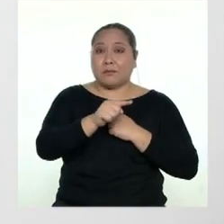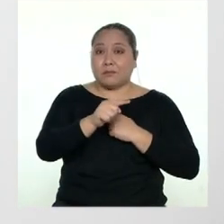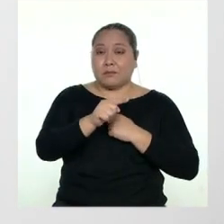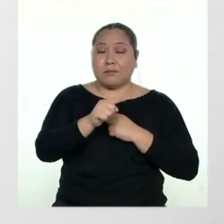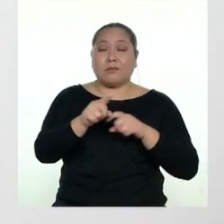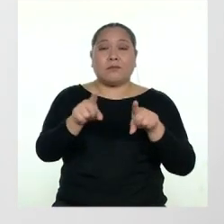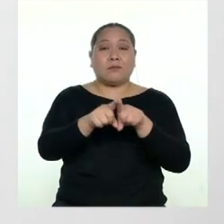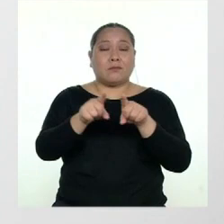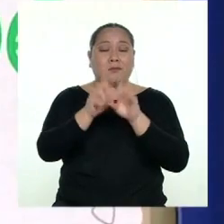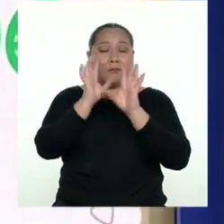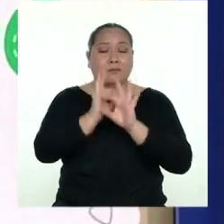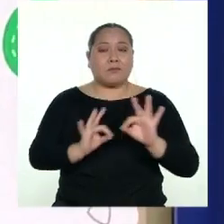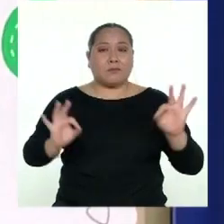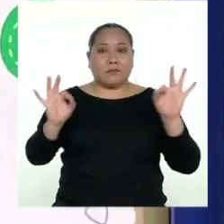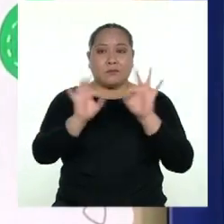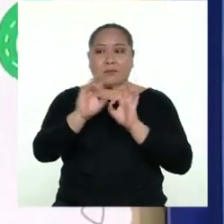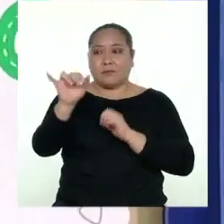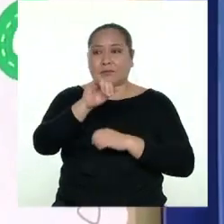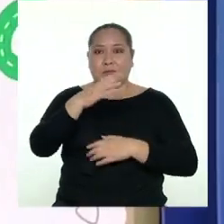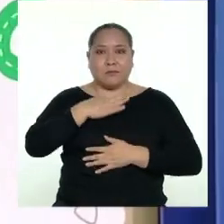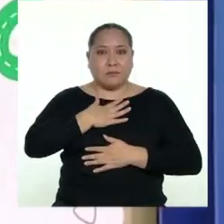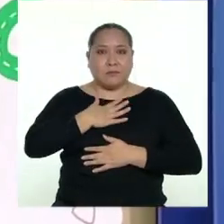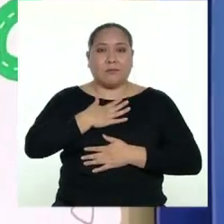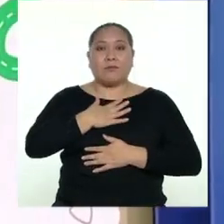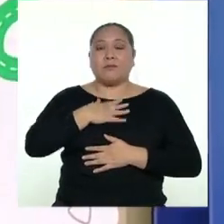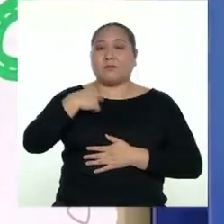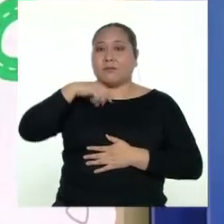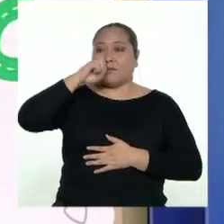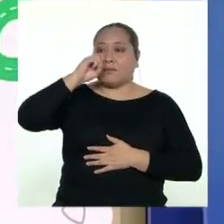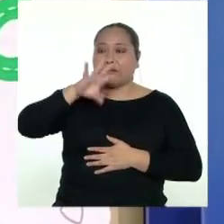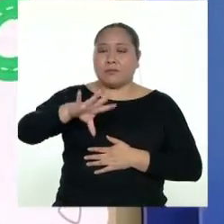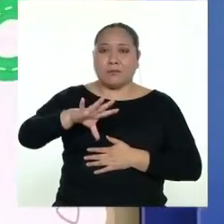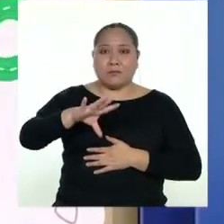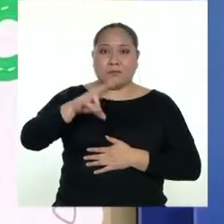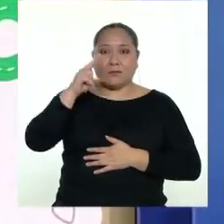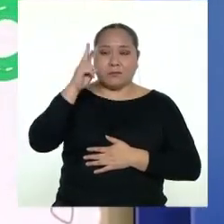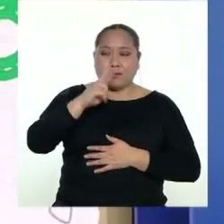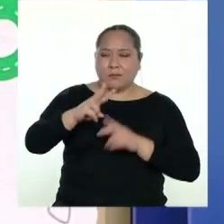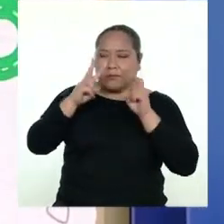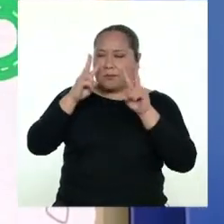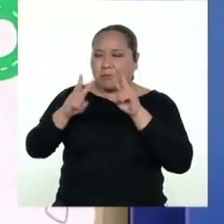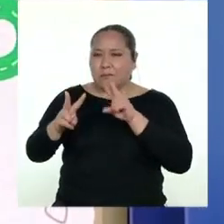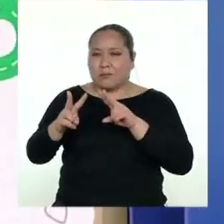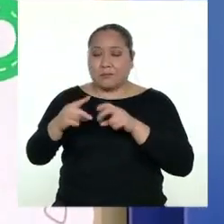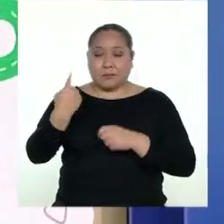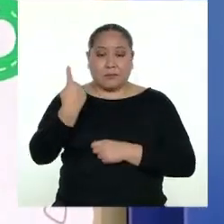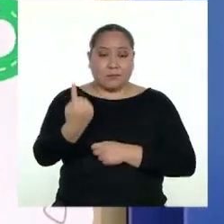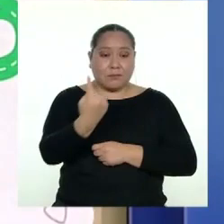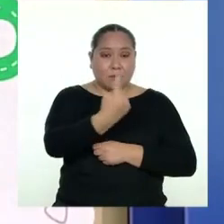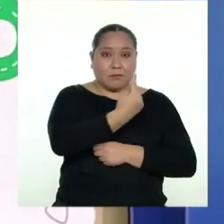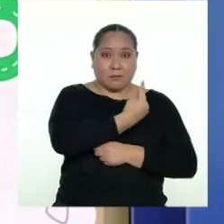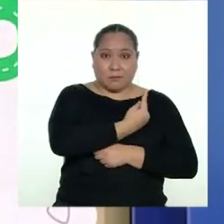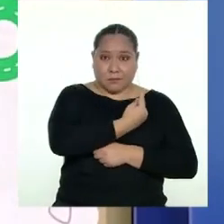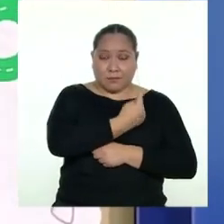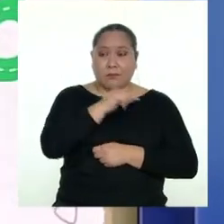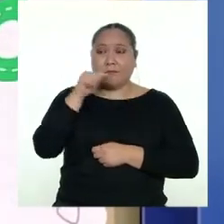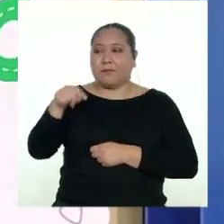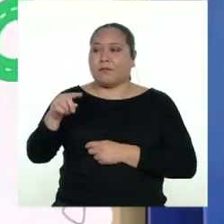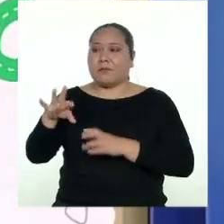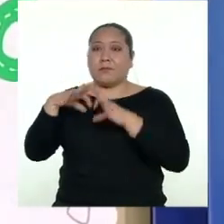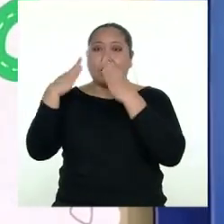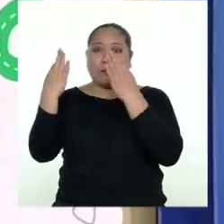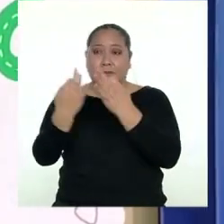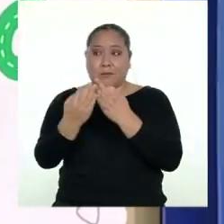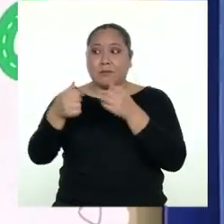importantes como nuestros cuerpos. Si nos aseguramos de que cada uno de nosotros y los familiares con los cuales convivimos se encuentren bien